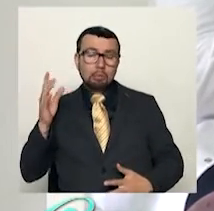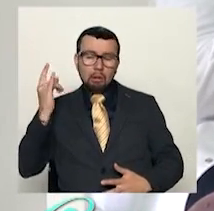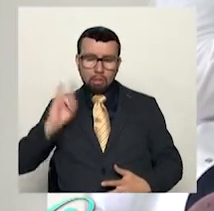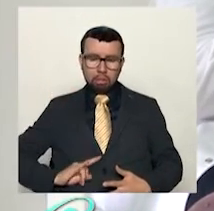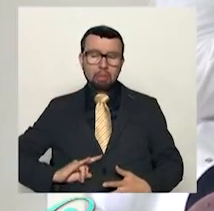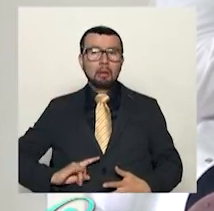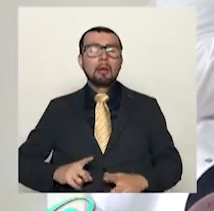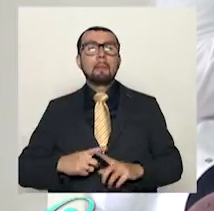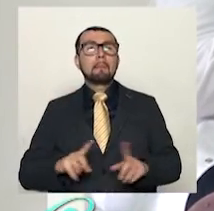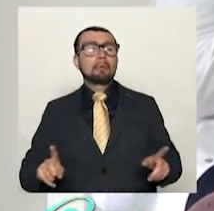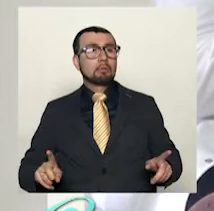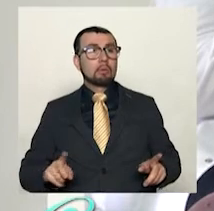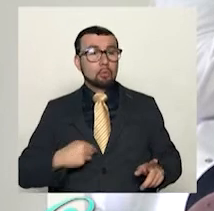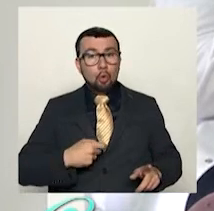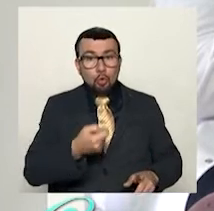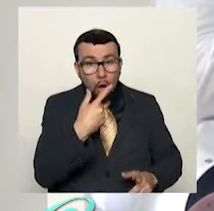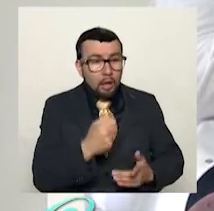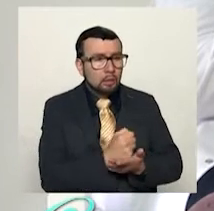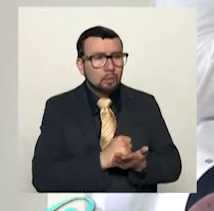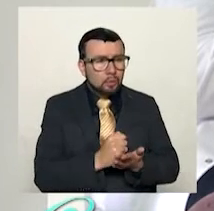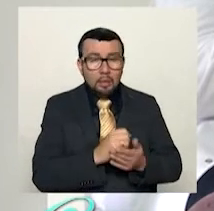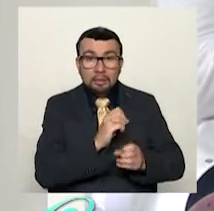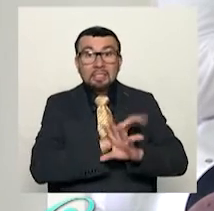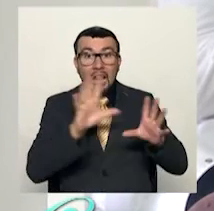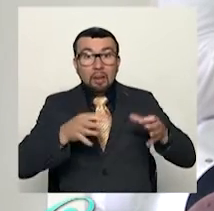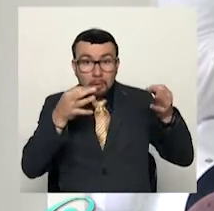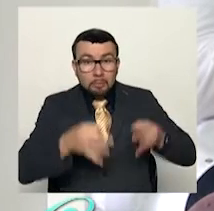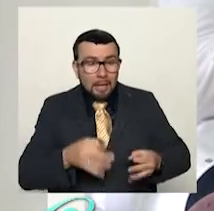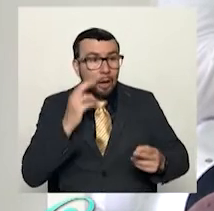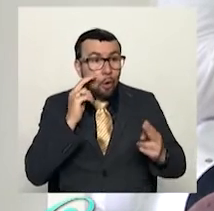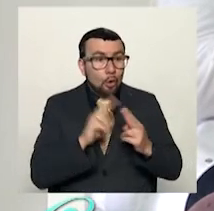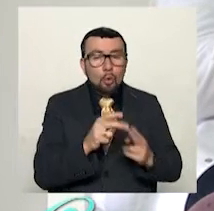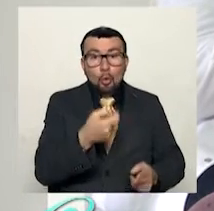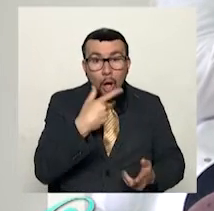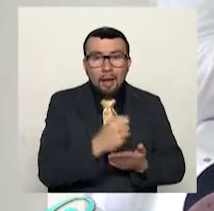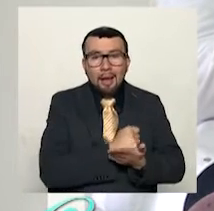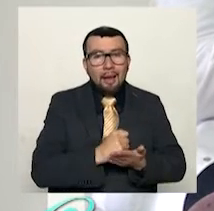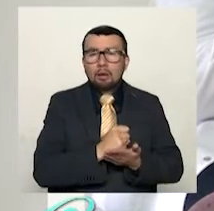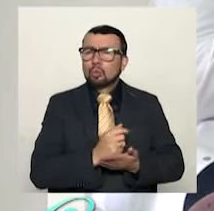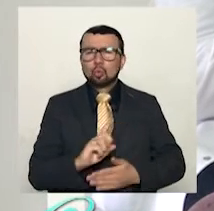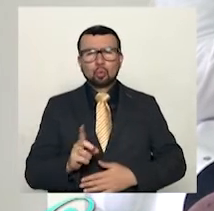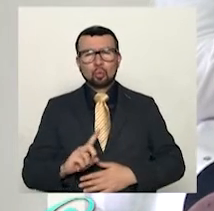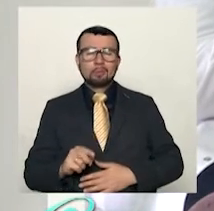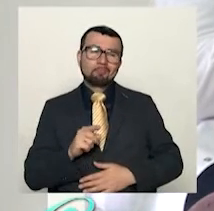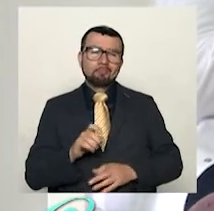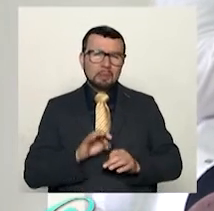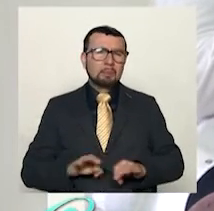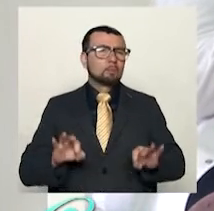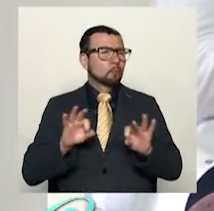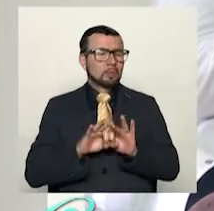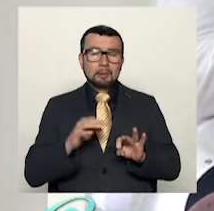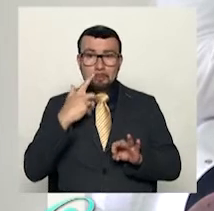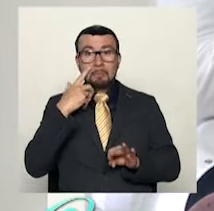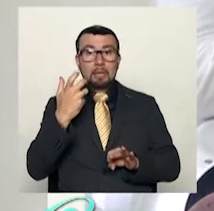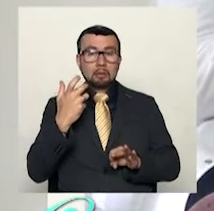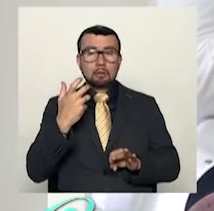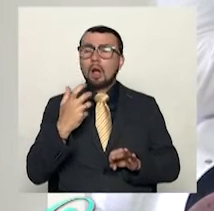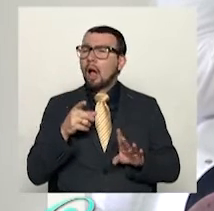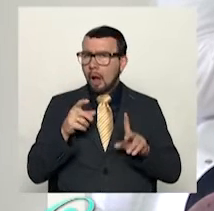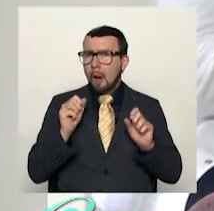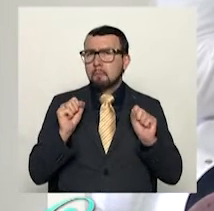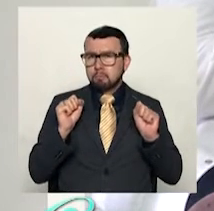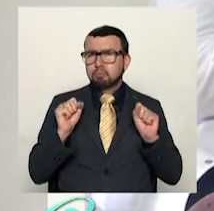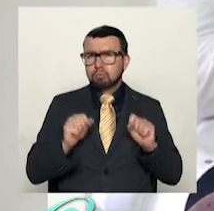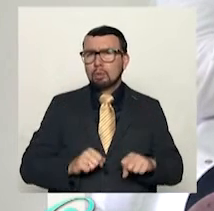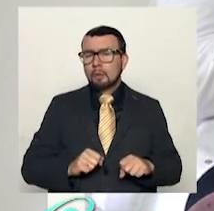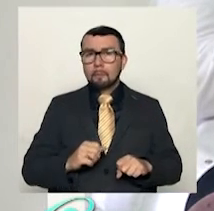pero en ningún momento tomar medicamentos sin tener claridad de la causa. Eso pues sí es, yo creo que el mensaje más importante en este momento. Uno puede hacerse